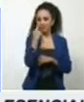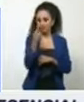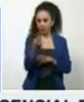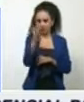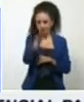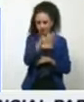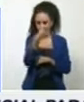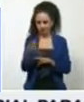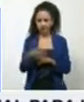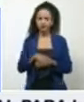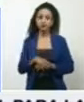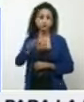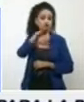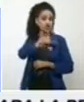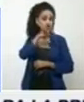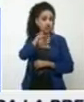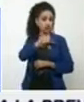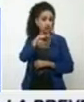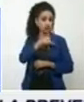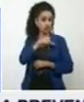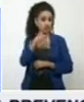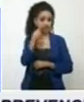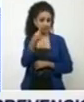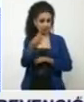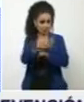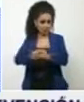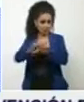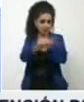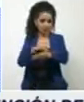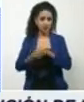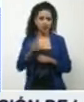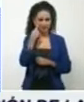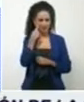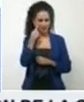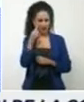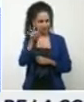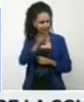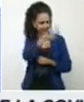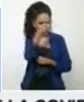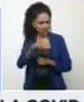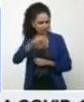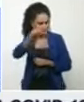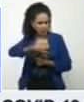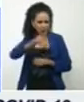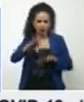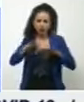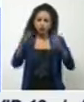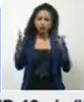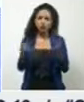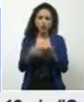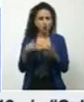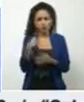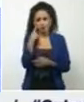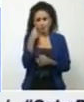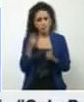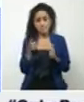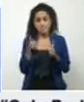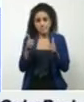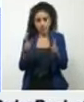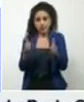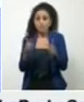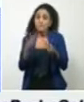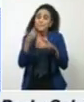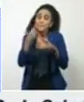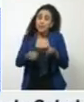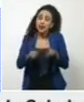Chile, ahí está la tabla, realmente no se ve muy bien porque es